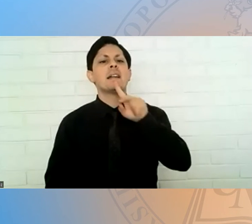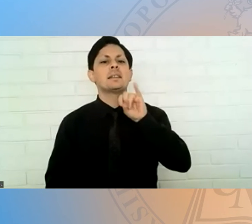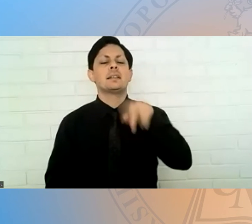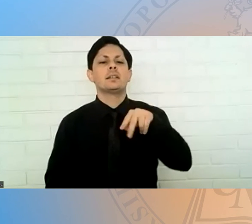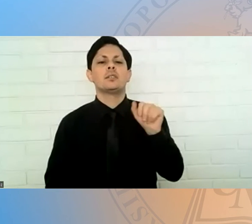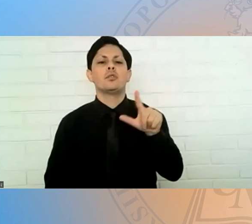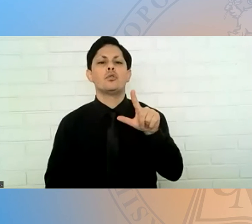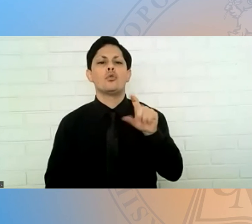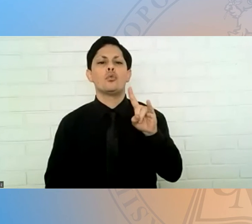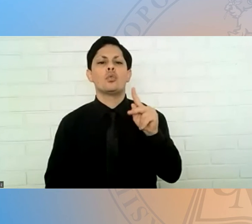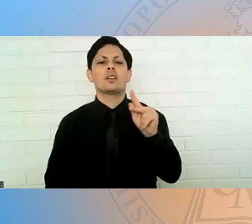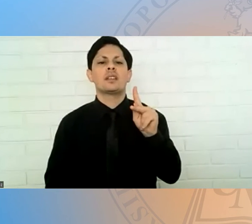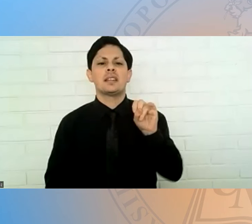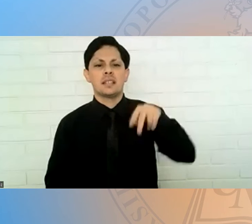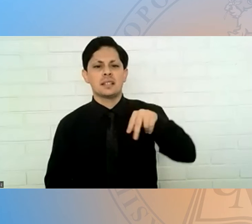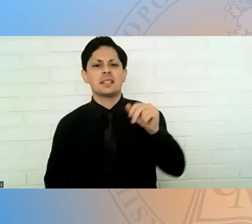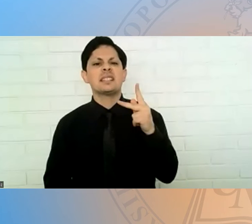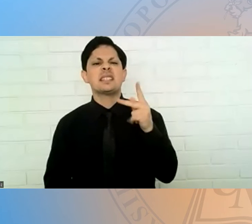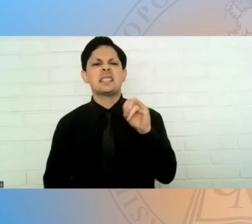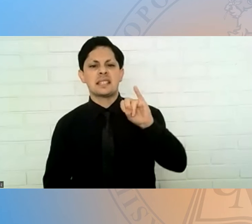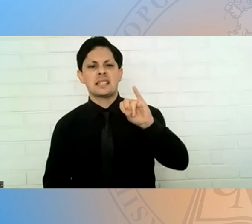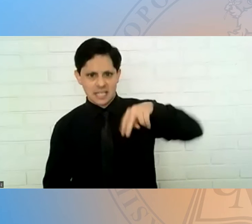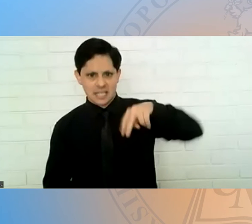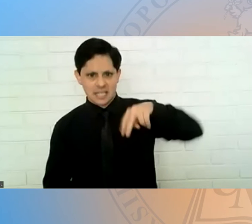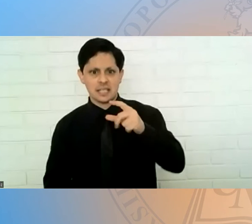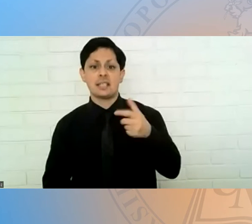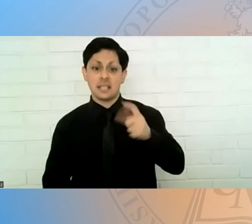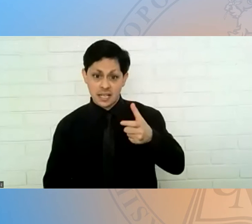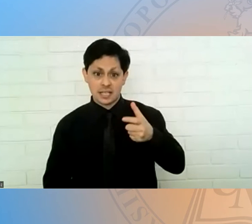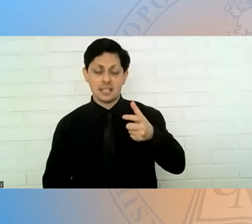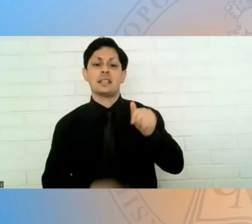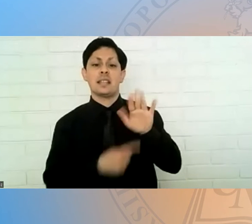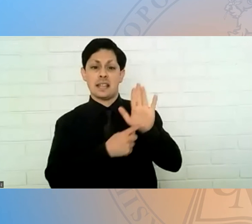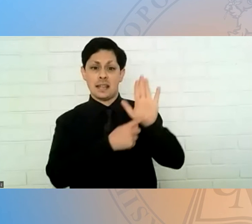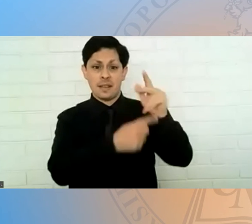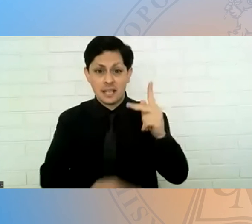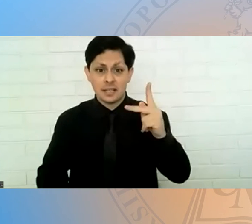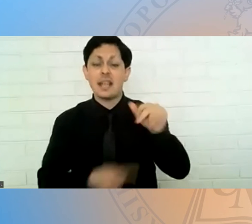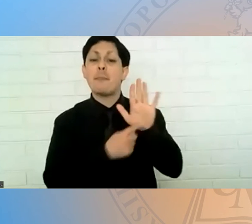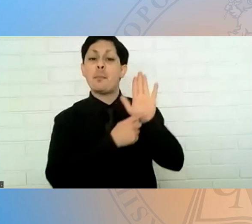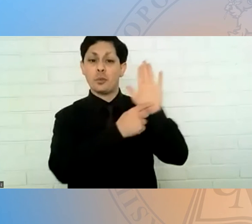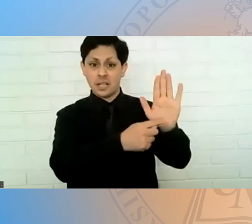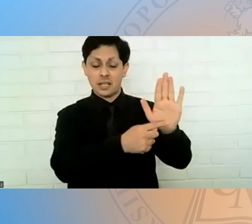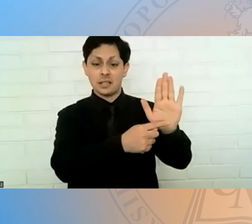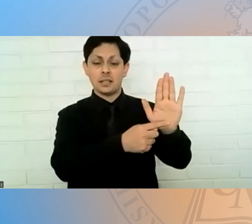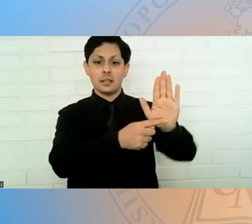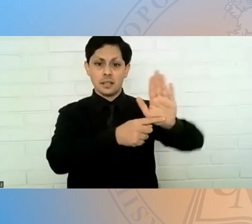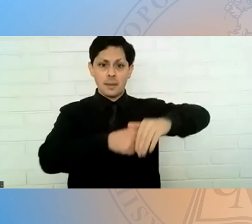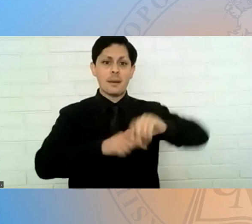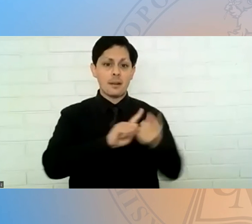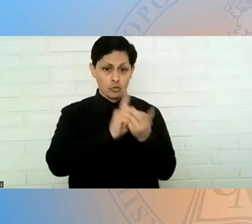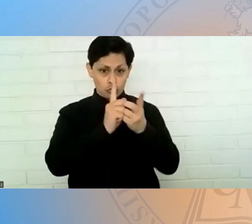es relevante desde el punto de vista nuestro porque tiene que ver con el atreverse y con la toma de decisiones para generar los